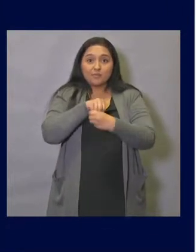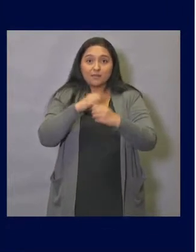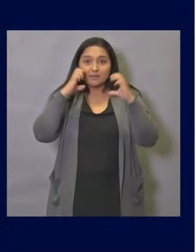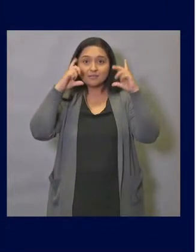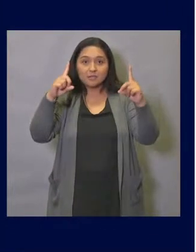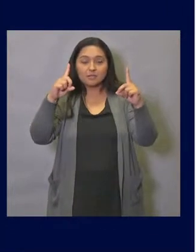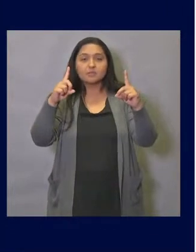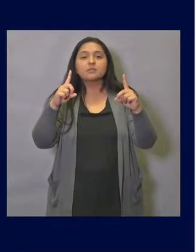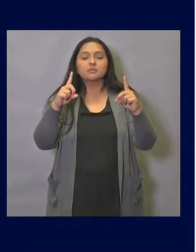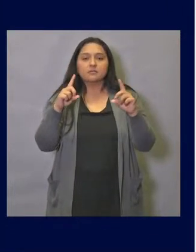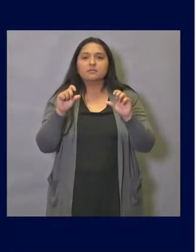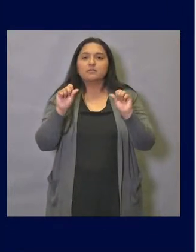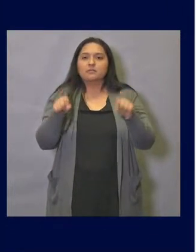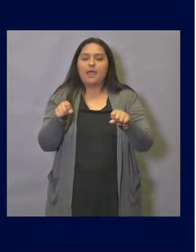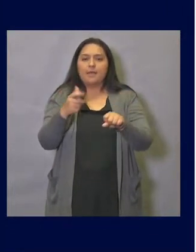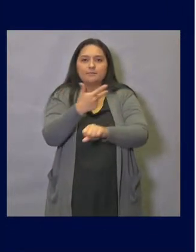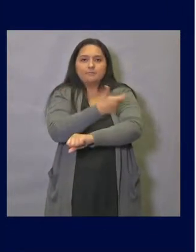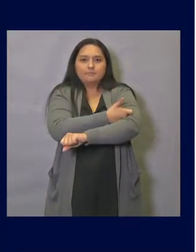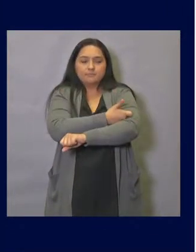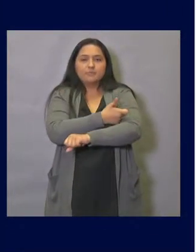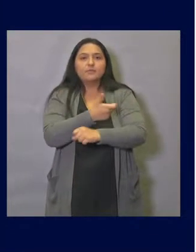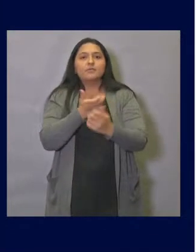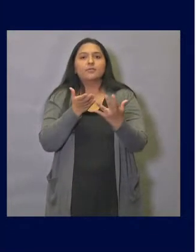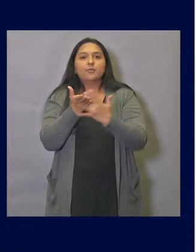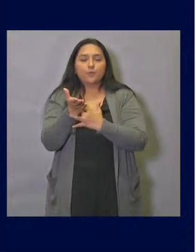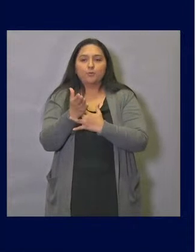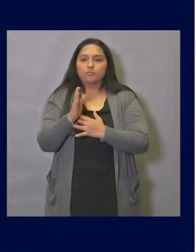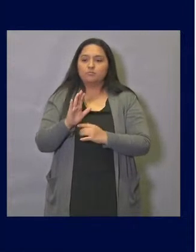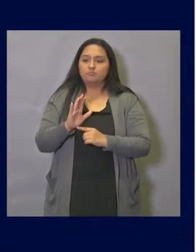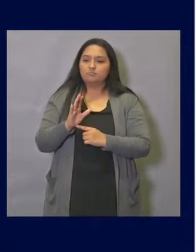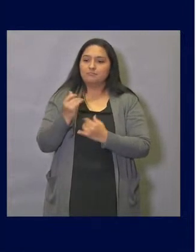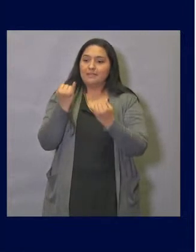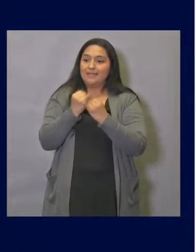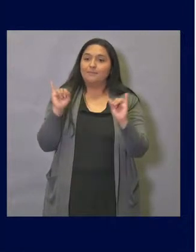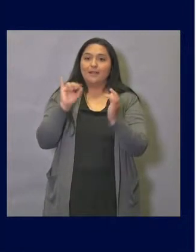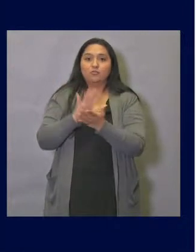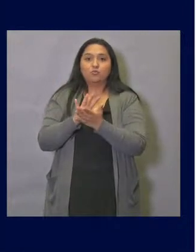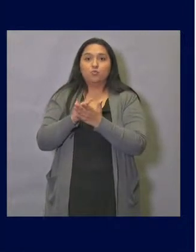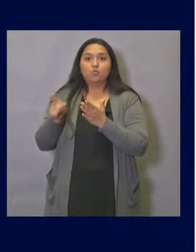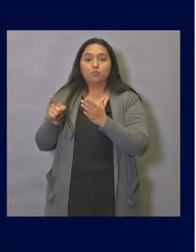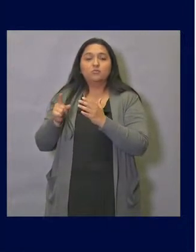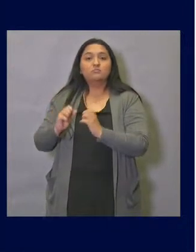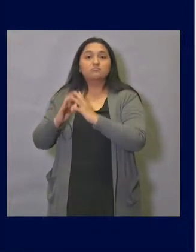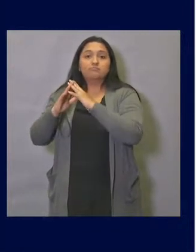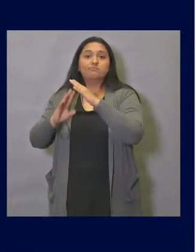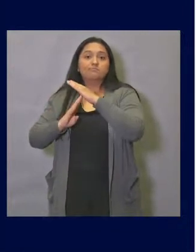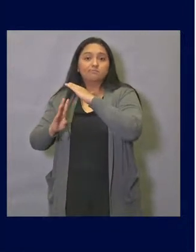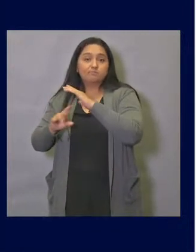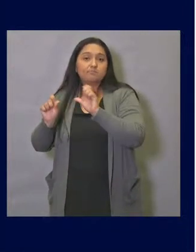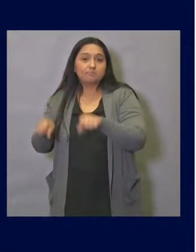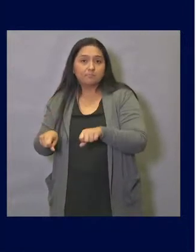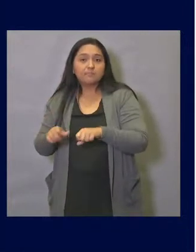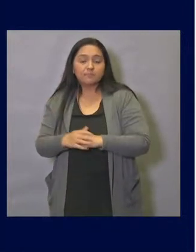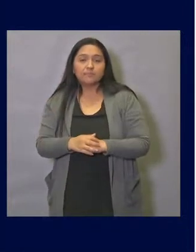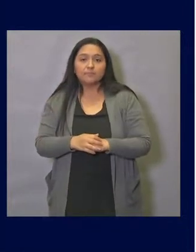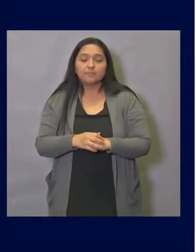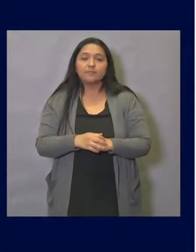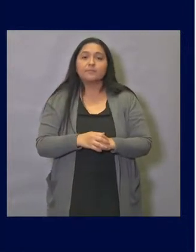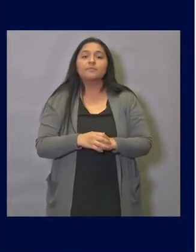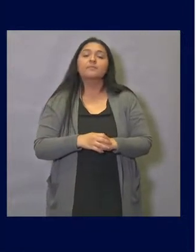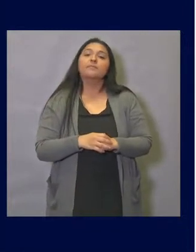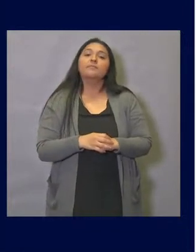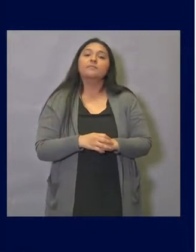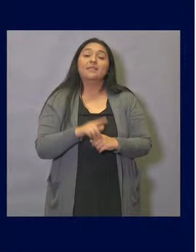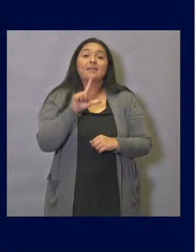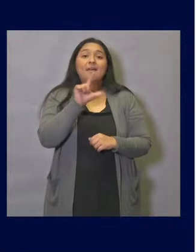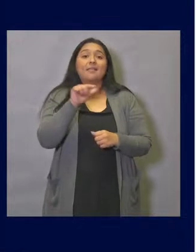vacunarse en los centros de vacunación operados por las escuelas independientes. Además, en los centros de vacunación administrados